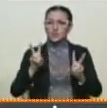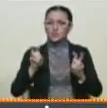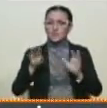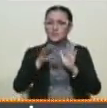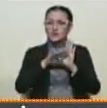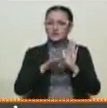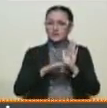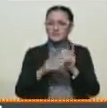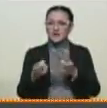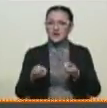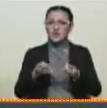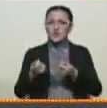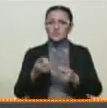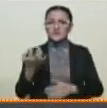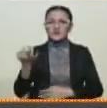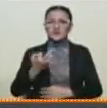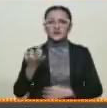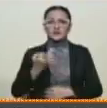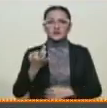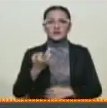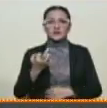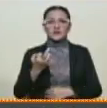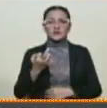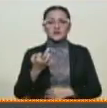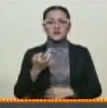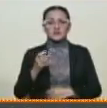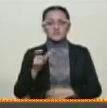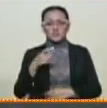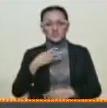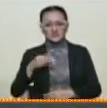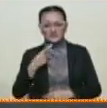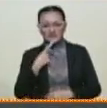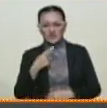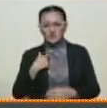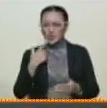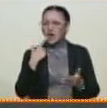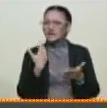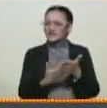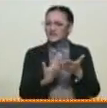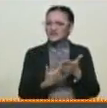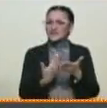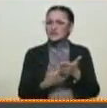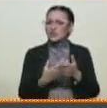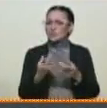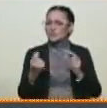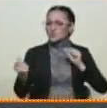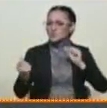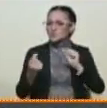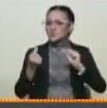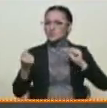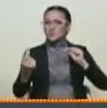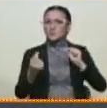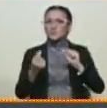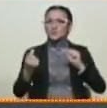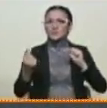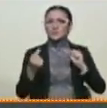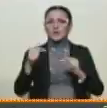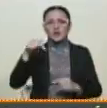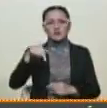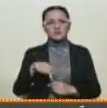para la economía de lo real, como nos decía el presidente Lukashenko. Fui testigo de muchas conversaciones aquí en